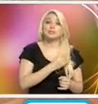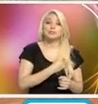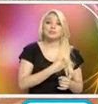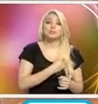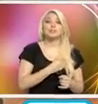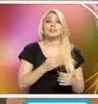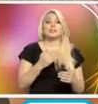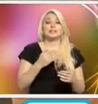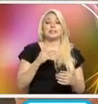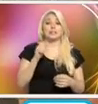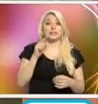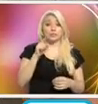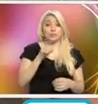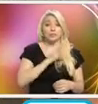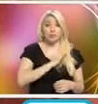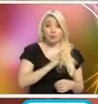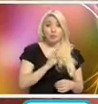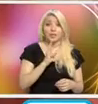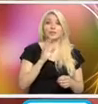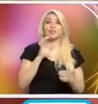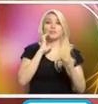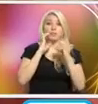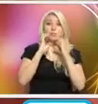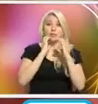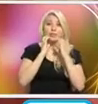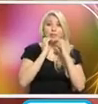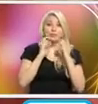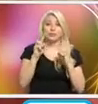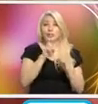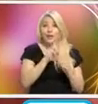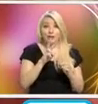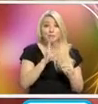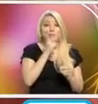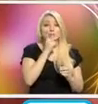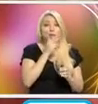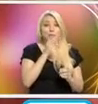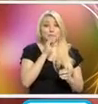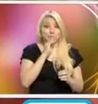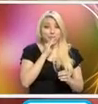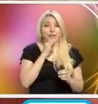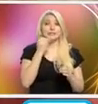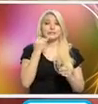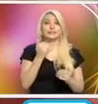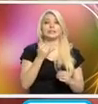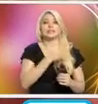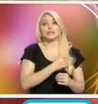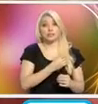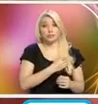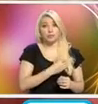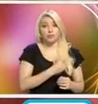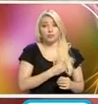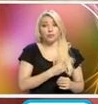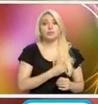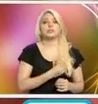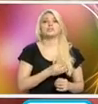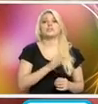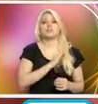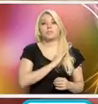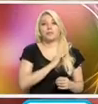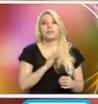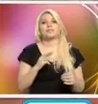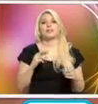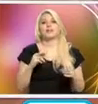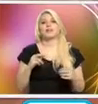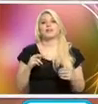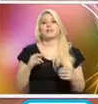ese punto, muy probablemente en unos pocos años estaré gozando contigo de tu éxito, de tu desarrollo, de una buena relación contigo. Claro, y